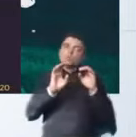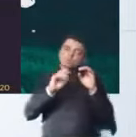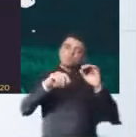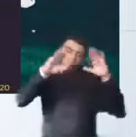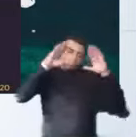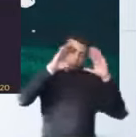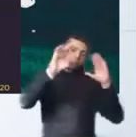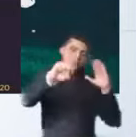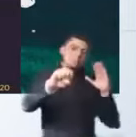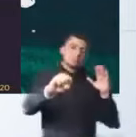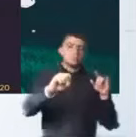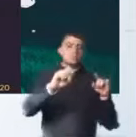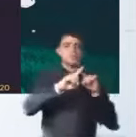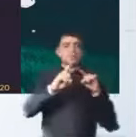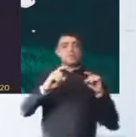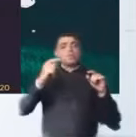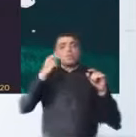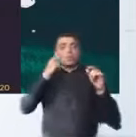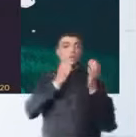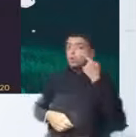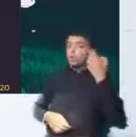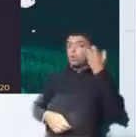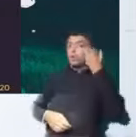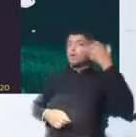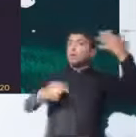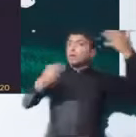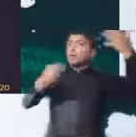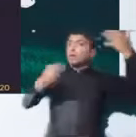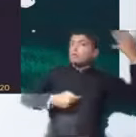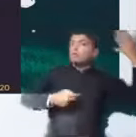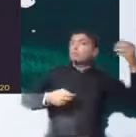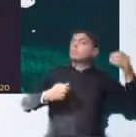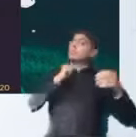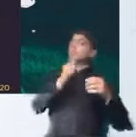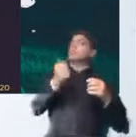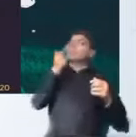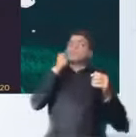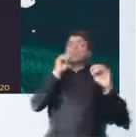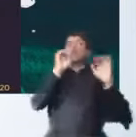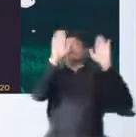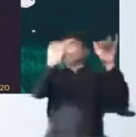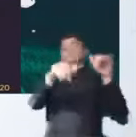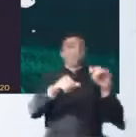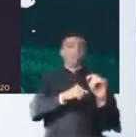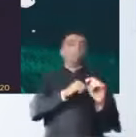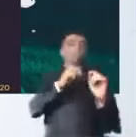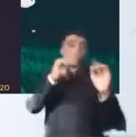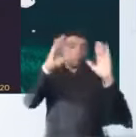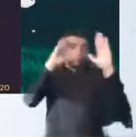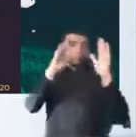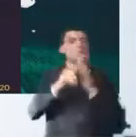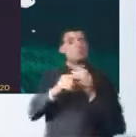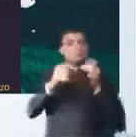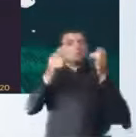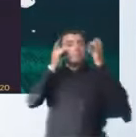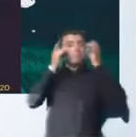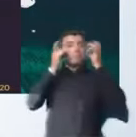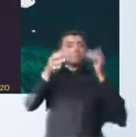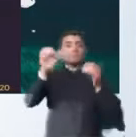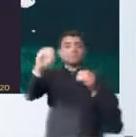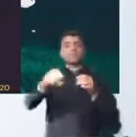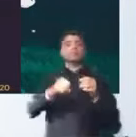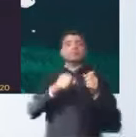enfermedades que en realidad están matando personas. O sea, esto no es lo más grave que va a vivir la humanidad. Esto no